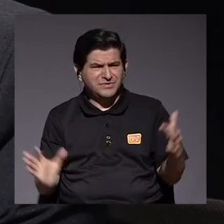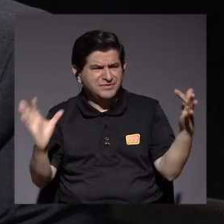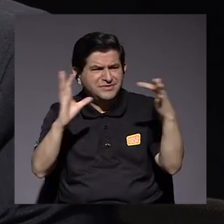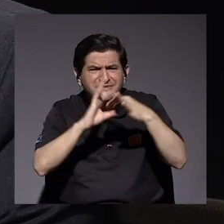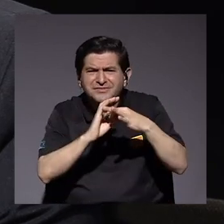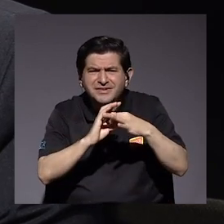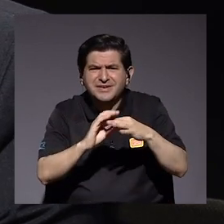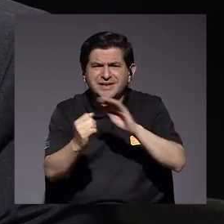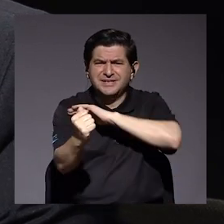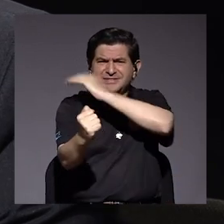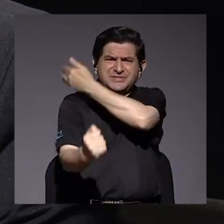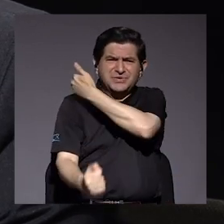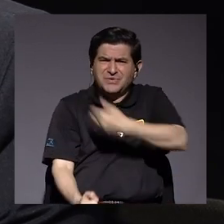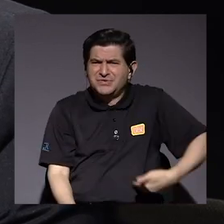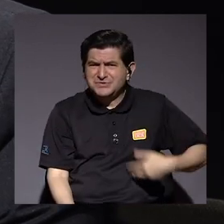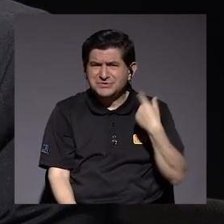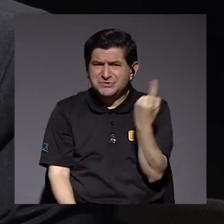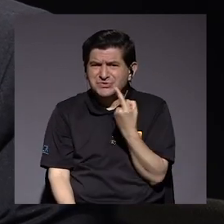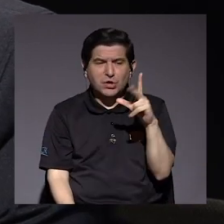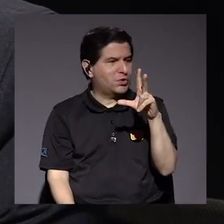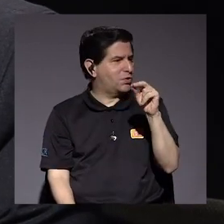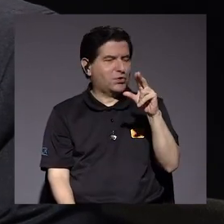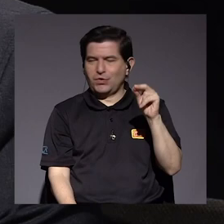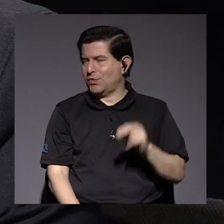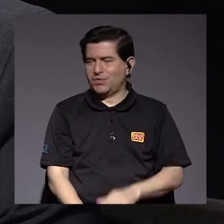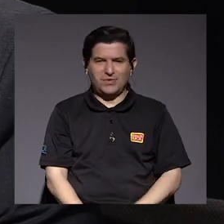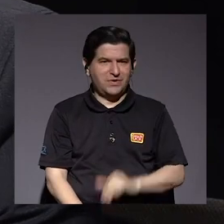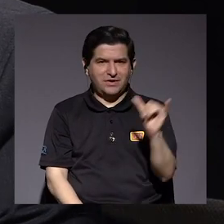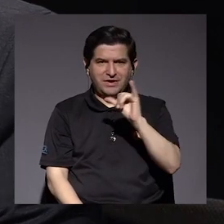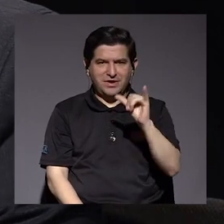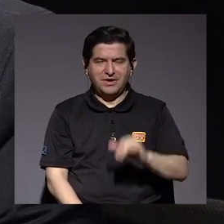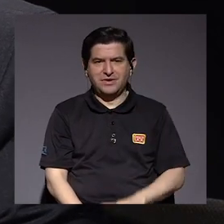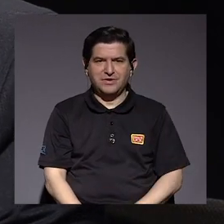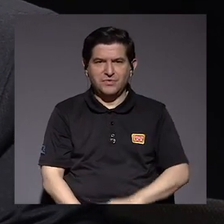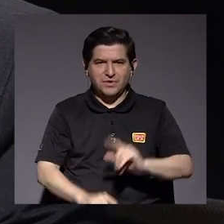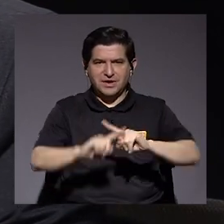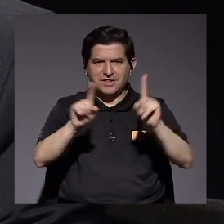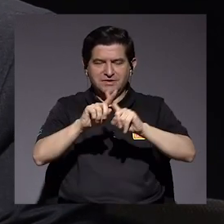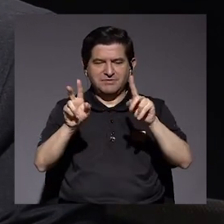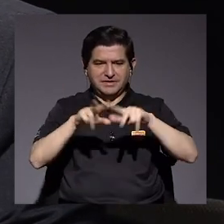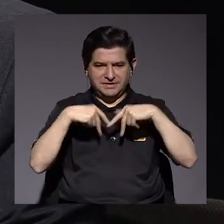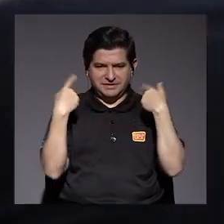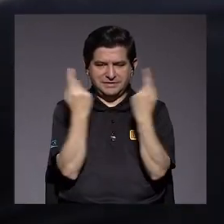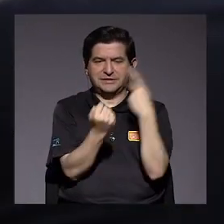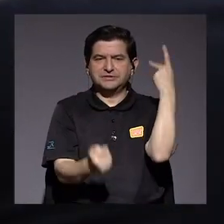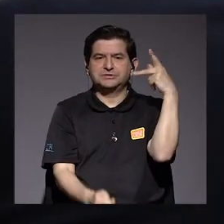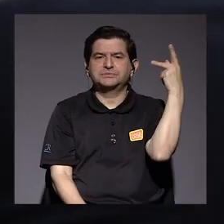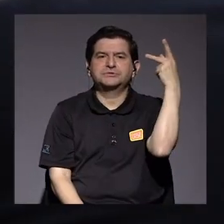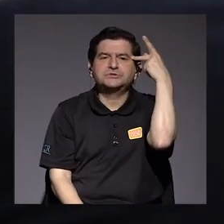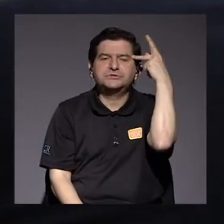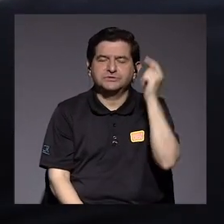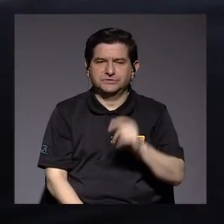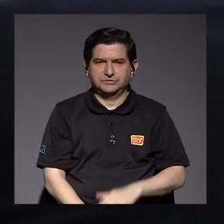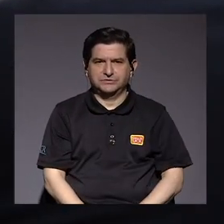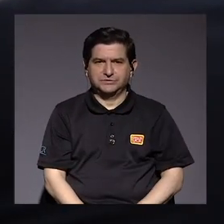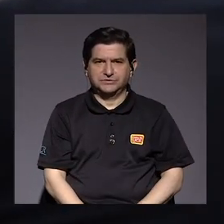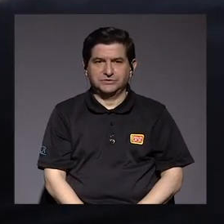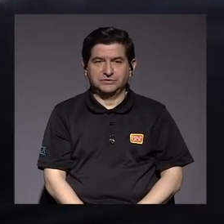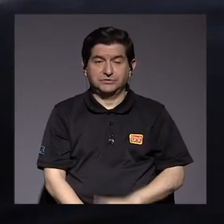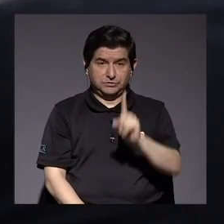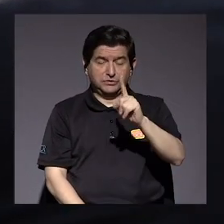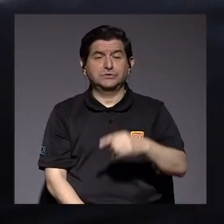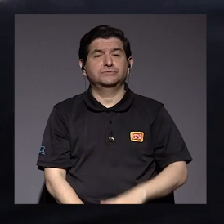al poder ejecutivo lo refiero también al conjunto de los partidos políticos digamos que este es un